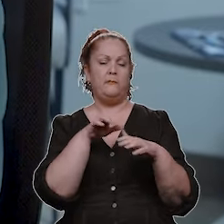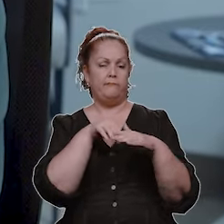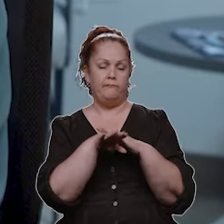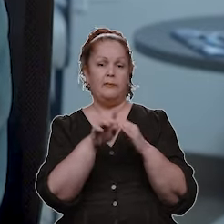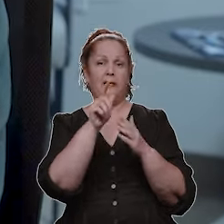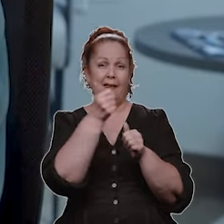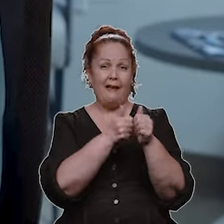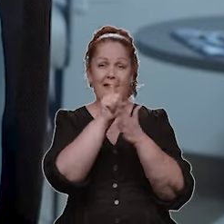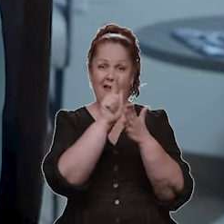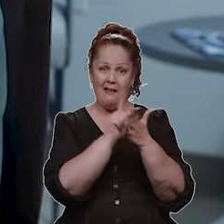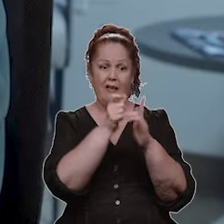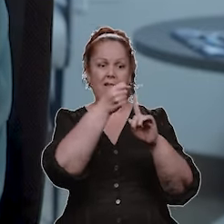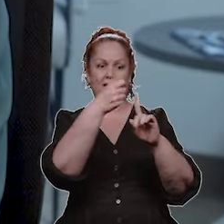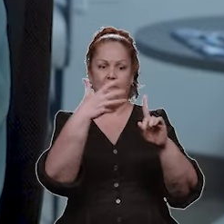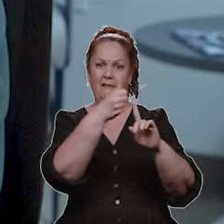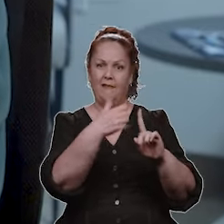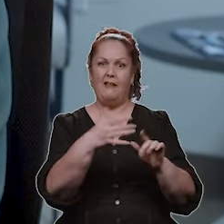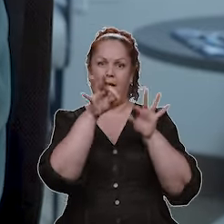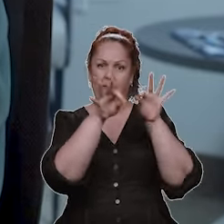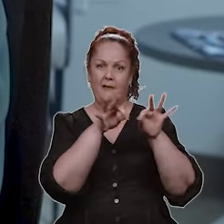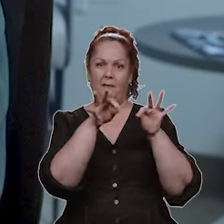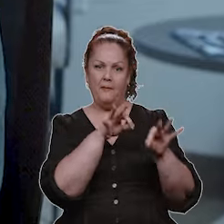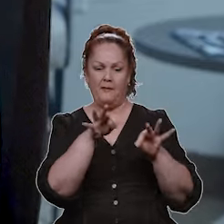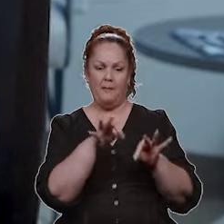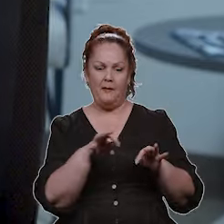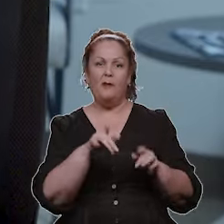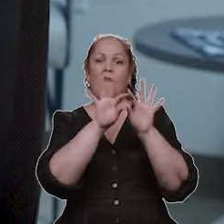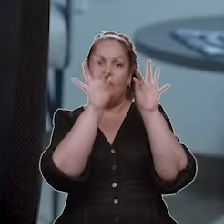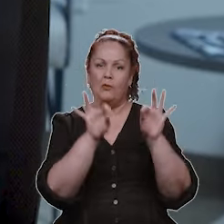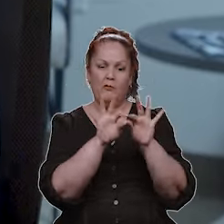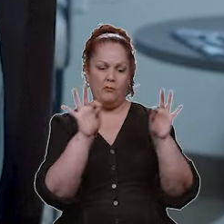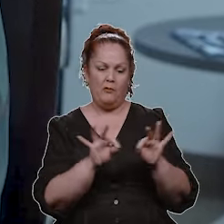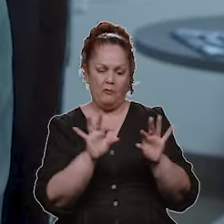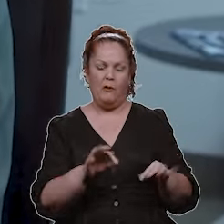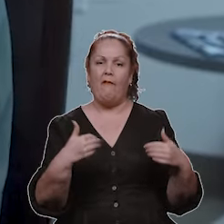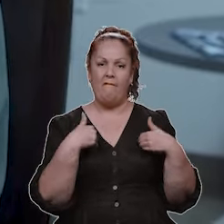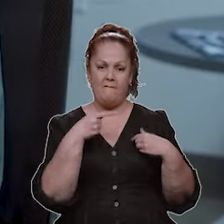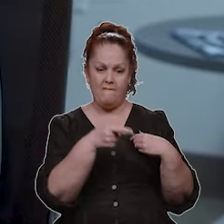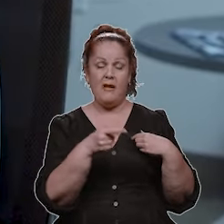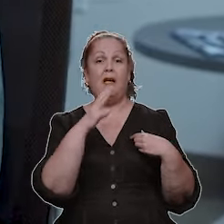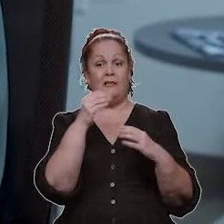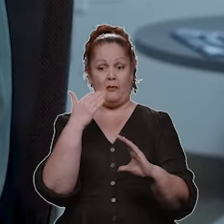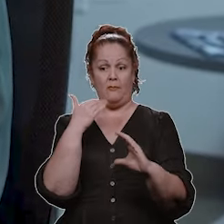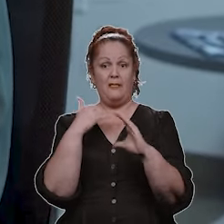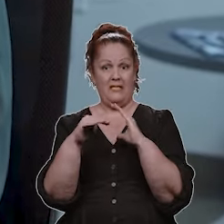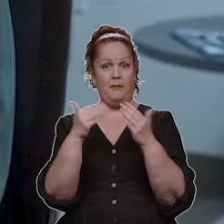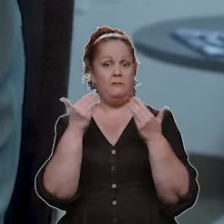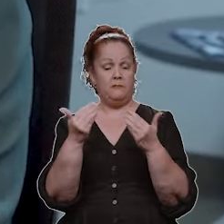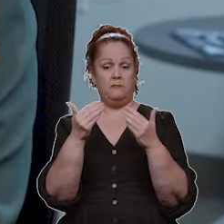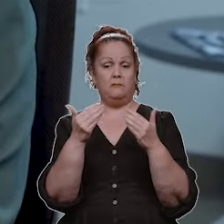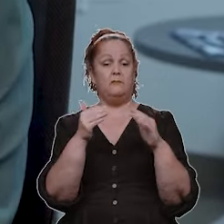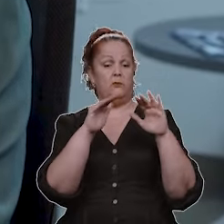acceder ley por ley a una explicación sobre estas leyes y a los formularios Y tenemos un correo electrónico donde la persona puede